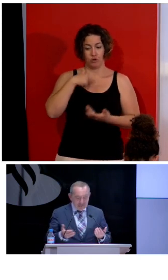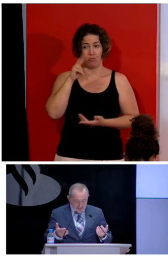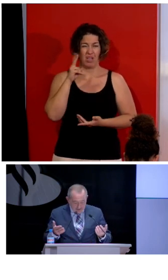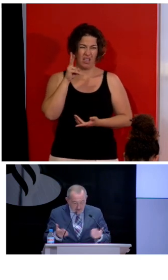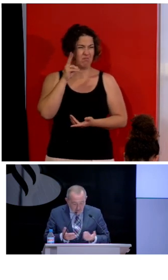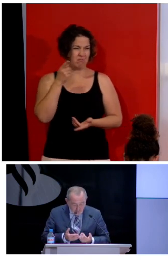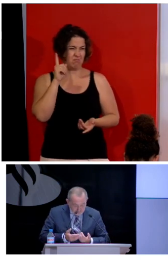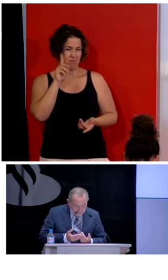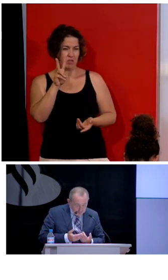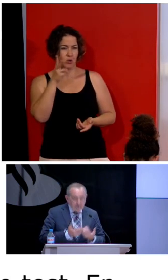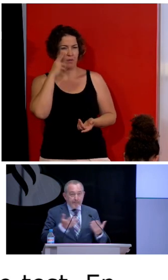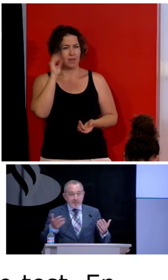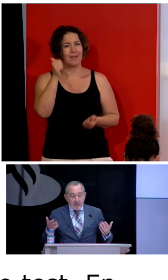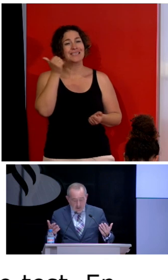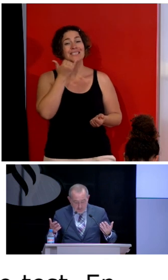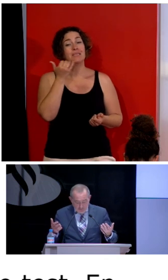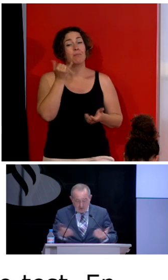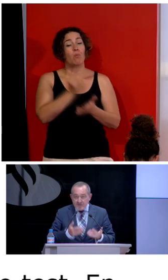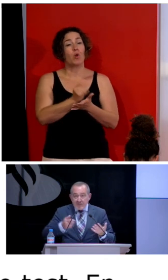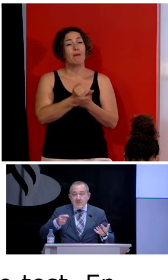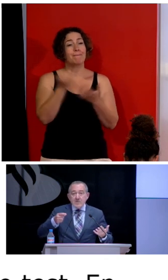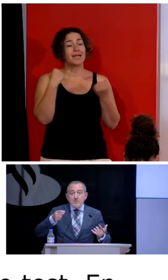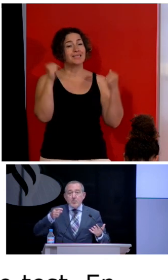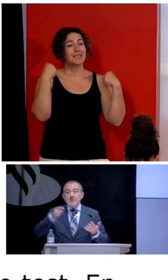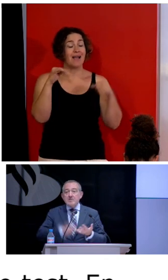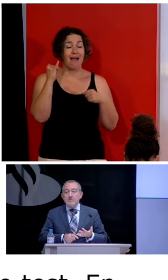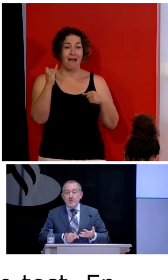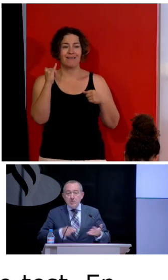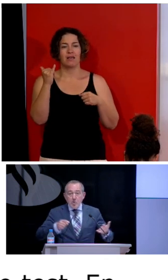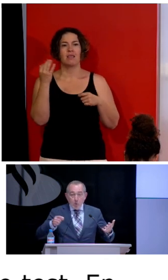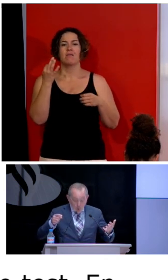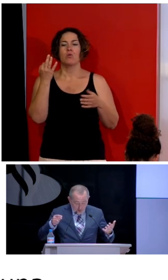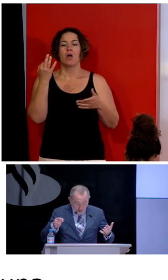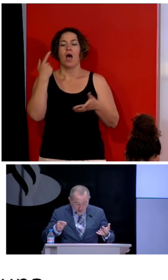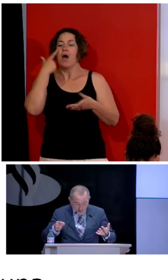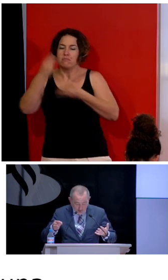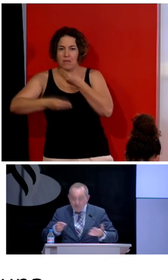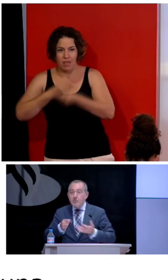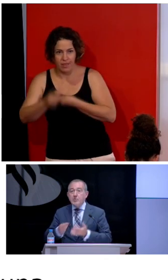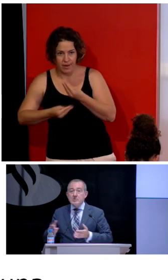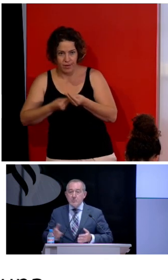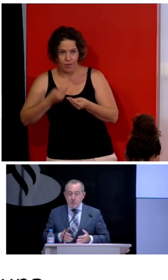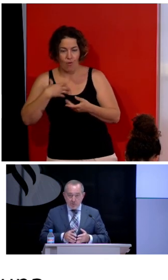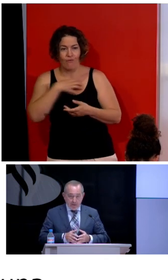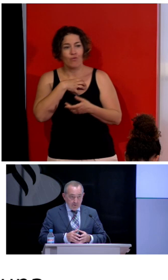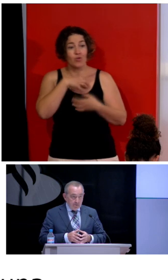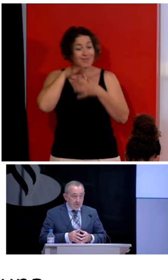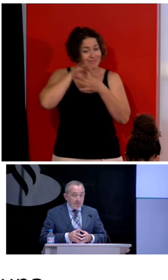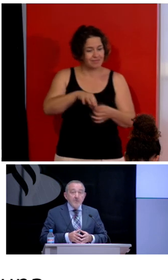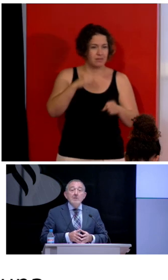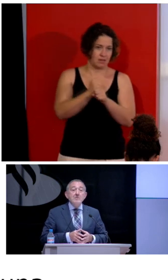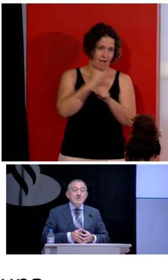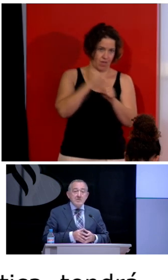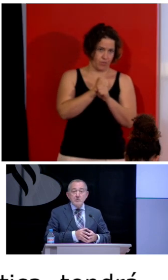más, si hay prueba práctica, pues tendrá que ser de prueba de desempeño o de funciones del puesto de trabajo.